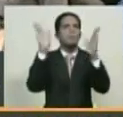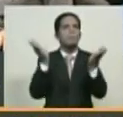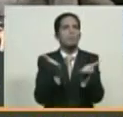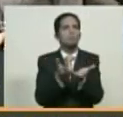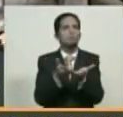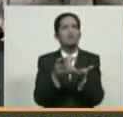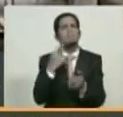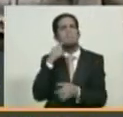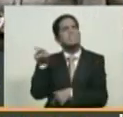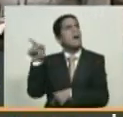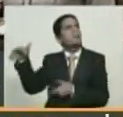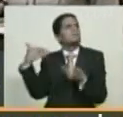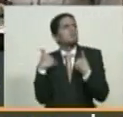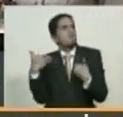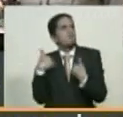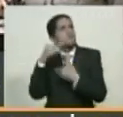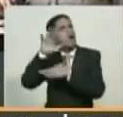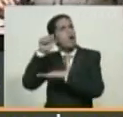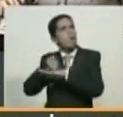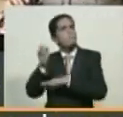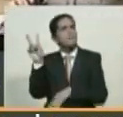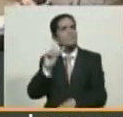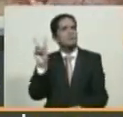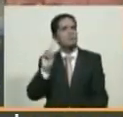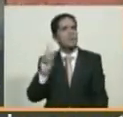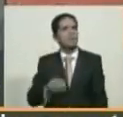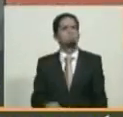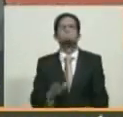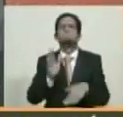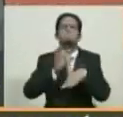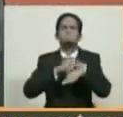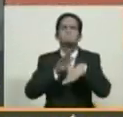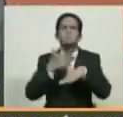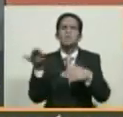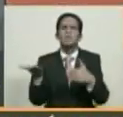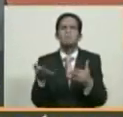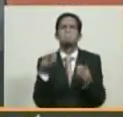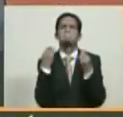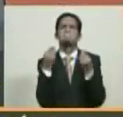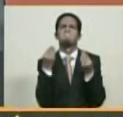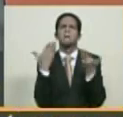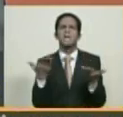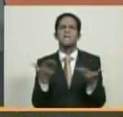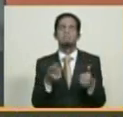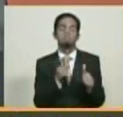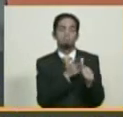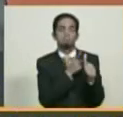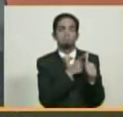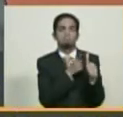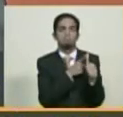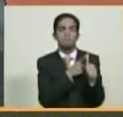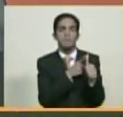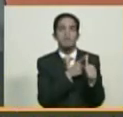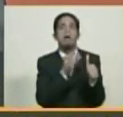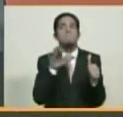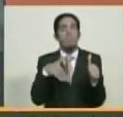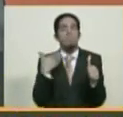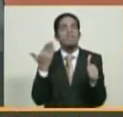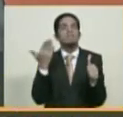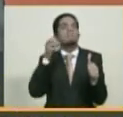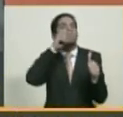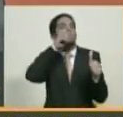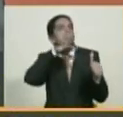positivo, continuar con el fake news. ¿Por qué? ¿Para qué? Uno, para poder alimentar el expediente